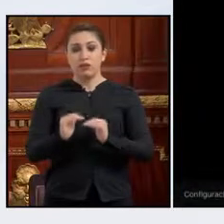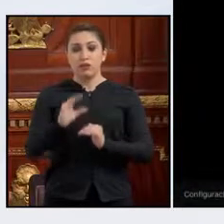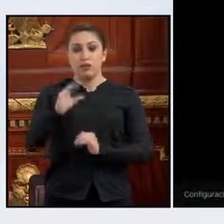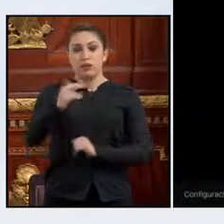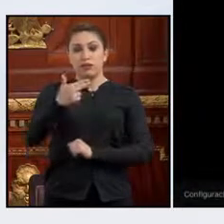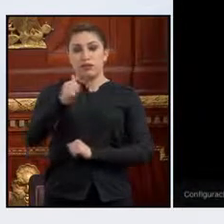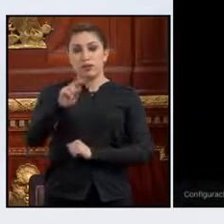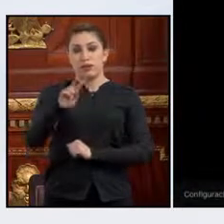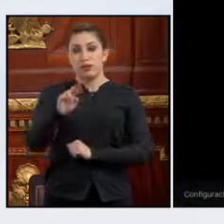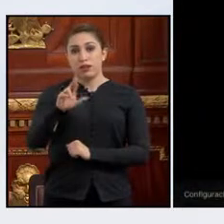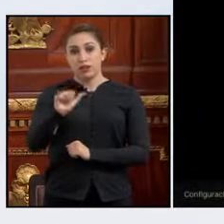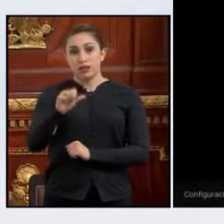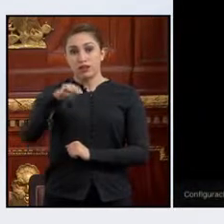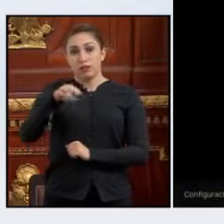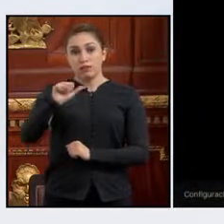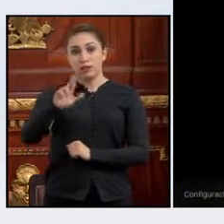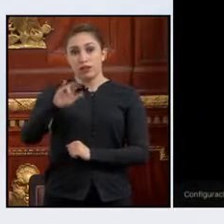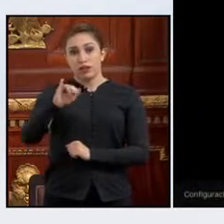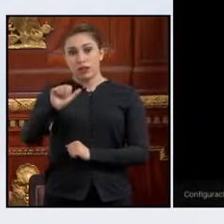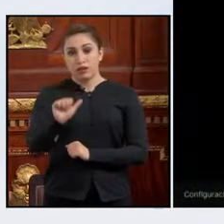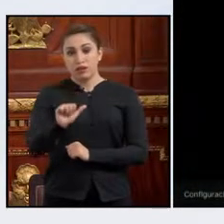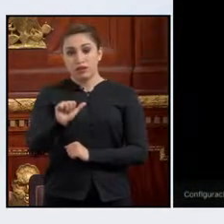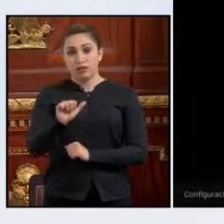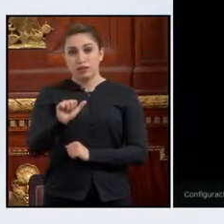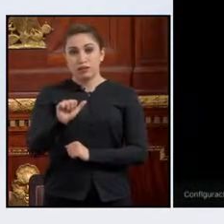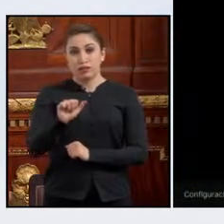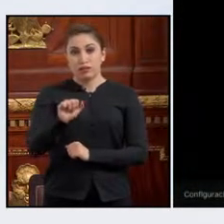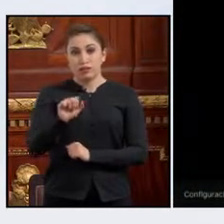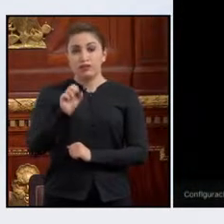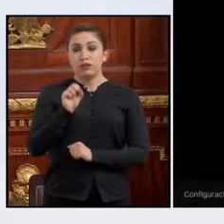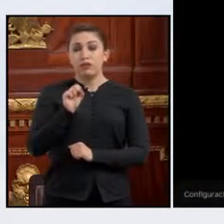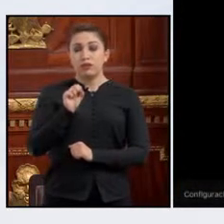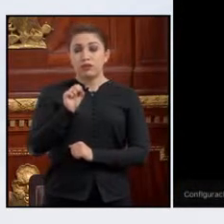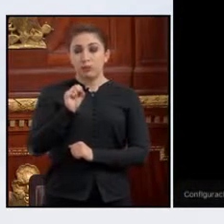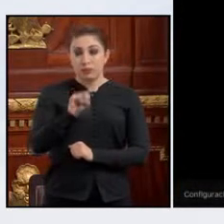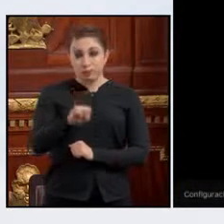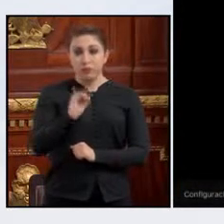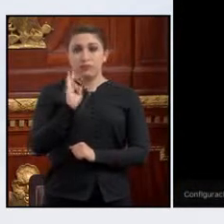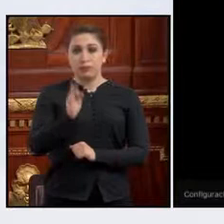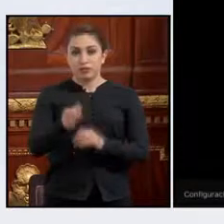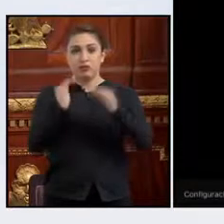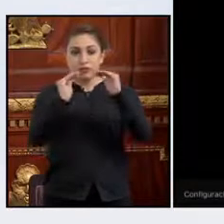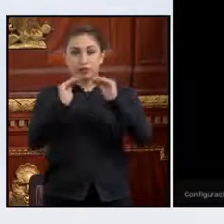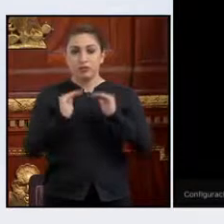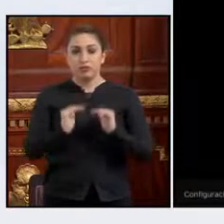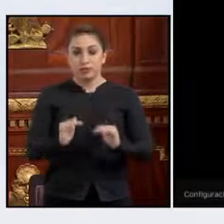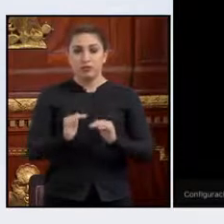Tavira de la Rosa, María Guadalupe. Tavira de la Rosa, a favor.